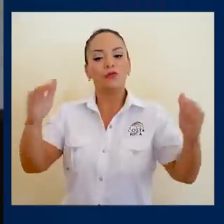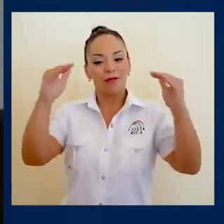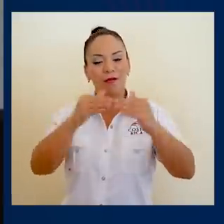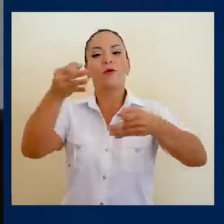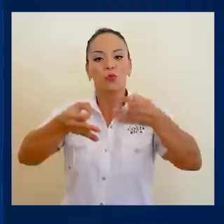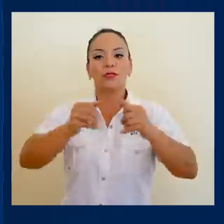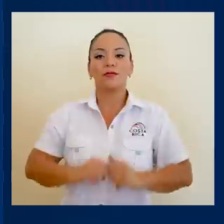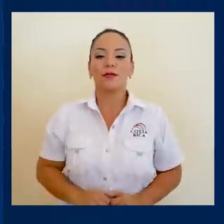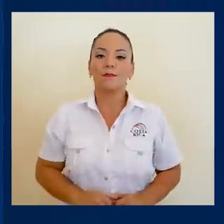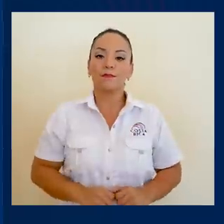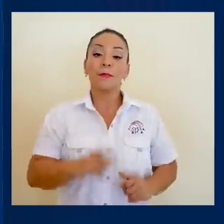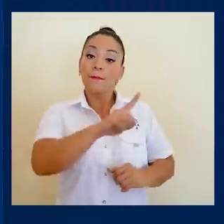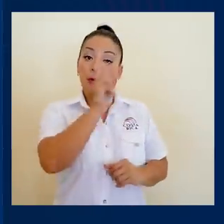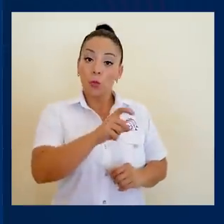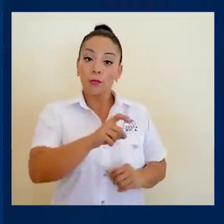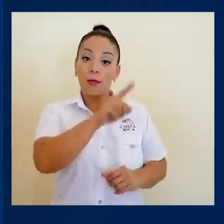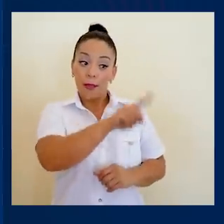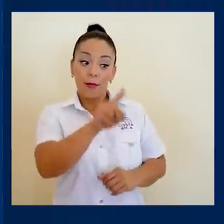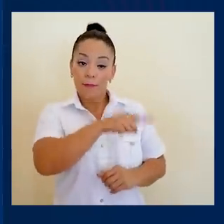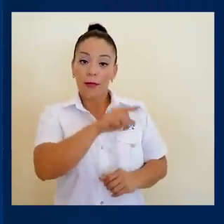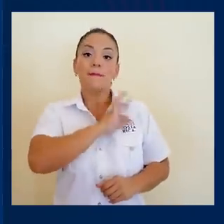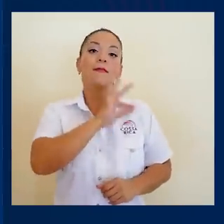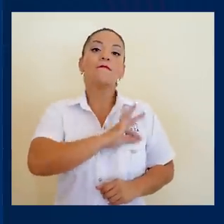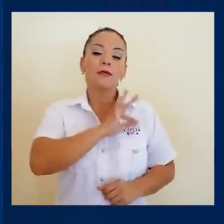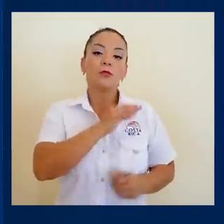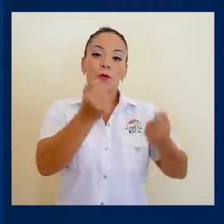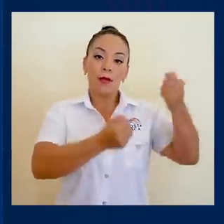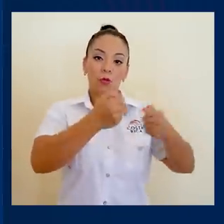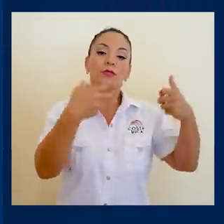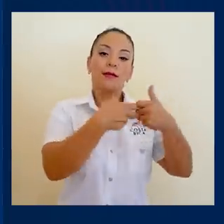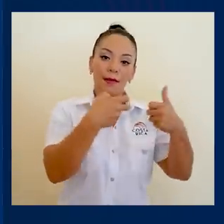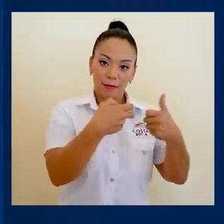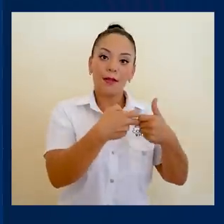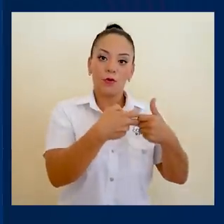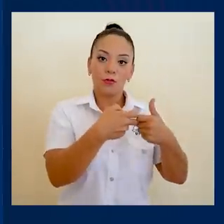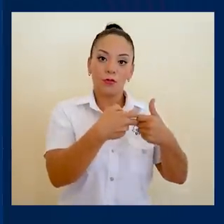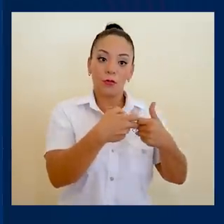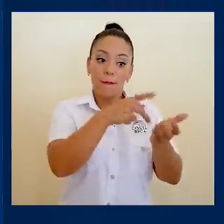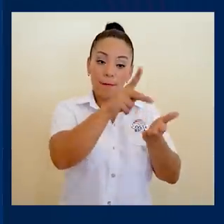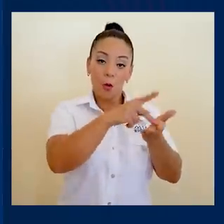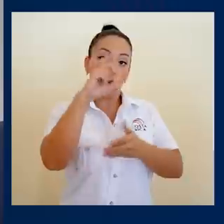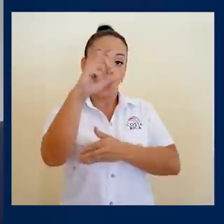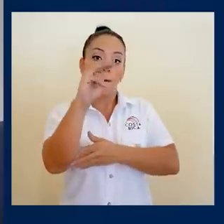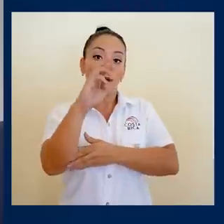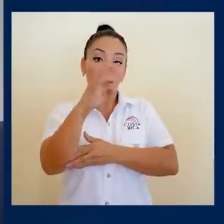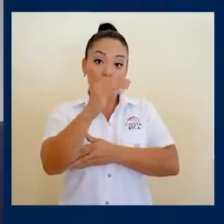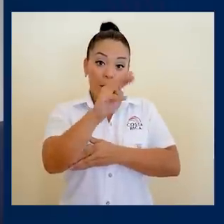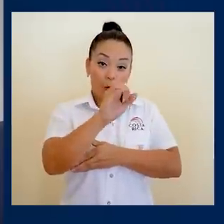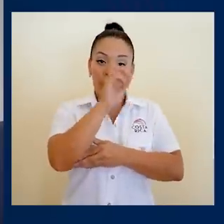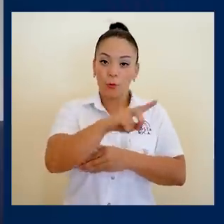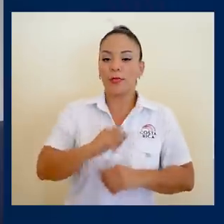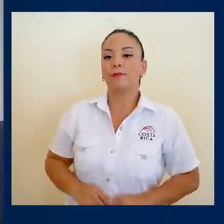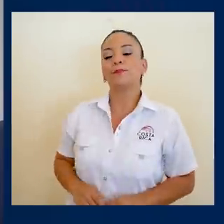equidad. ¿Se va a eliminar el beneficio que tienen los vehículos eléctricos en el pago del marchamo? En relación con